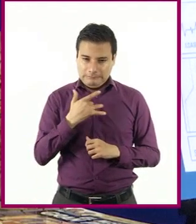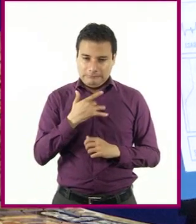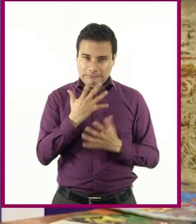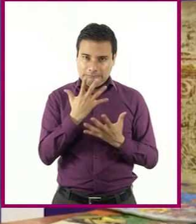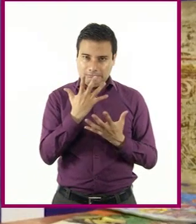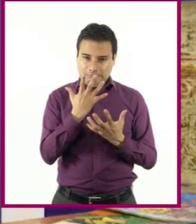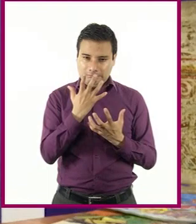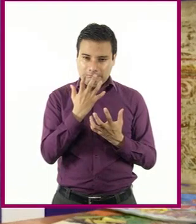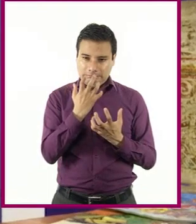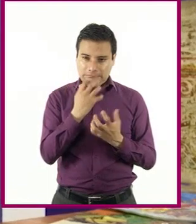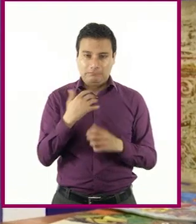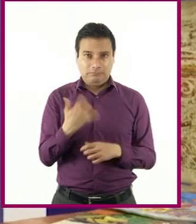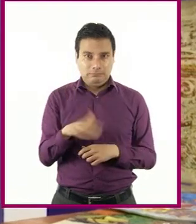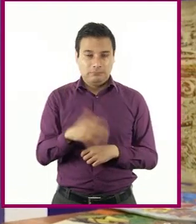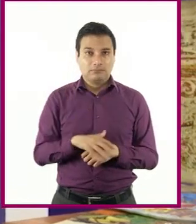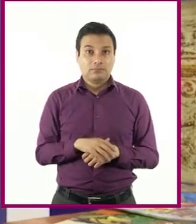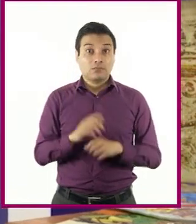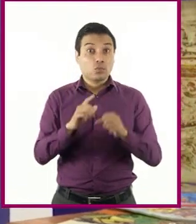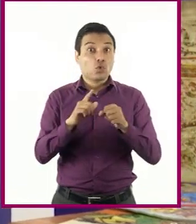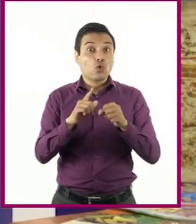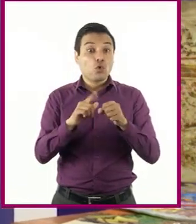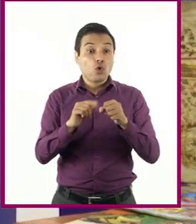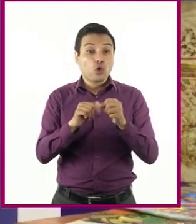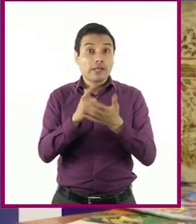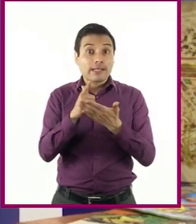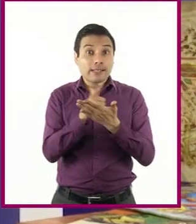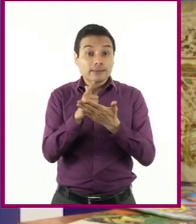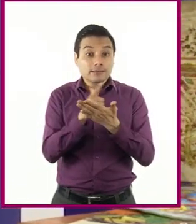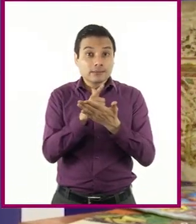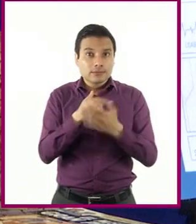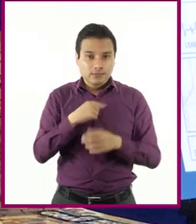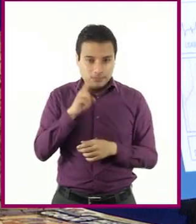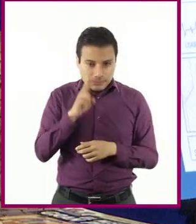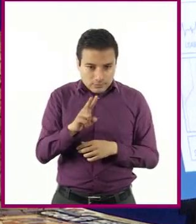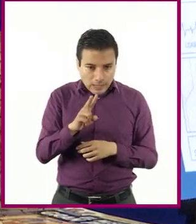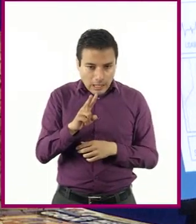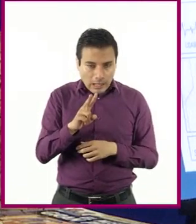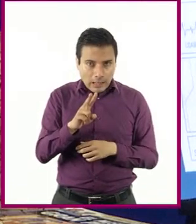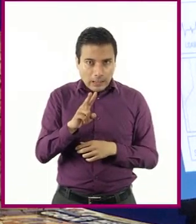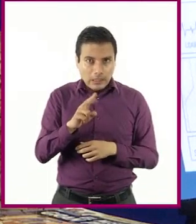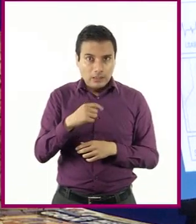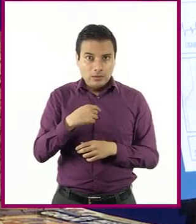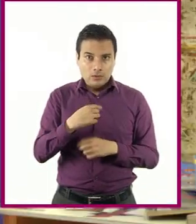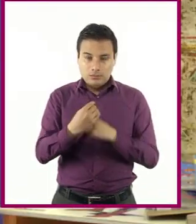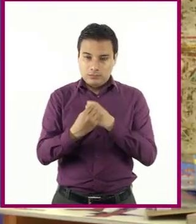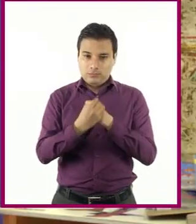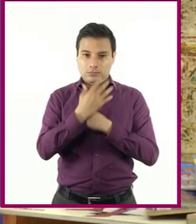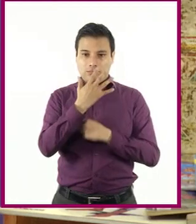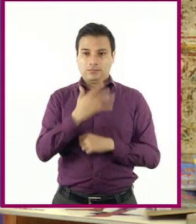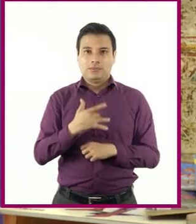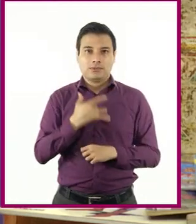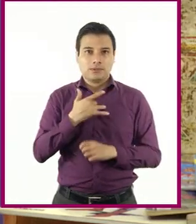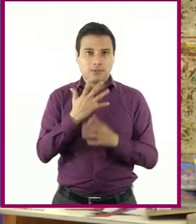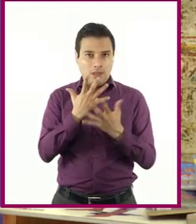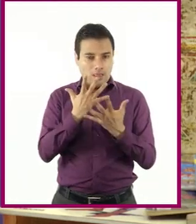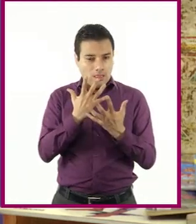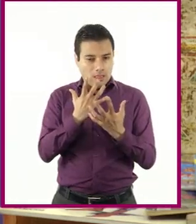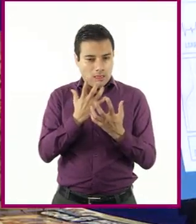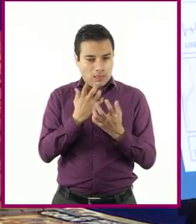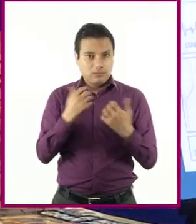Qué interesante que el color se convierte en un elemento de comunicación para crear una atmósfera lúgubre.